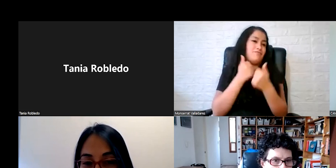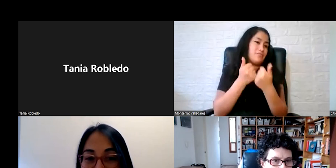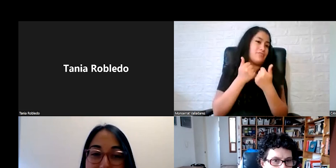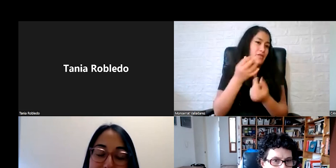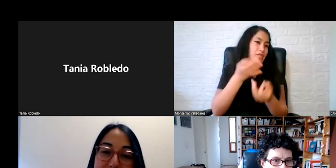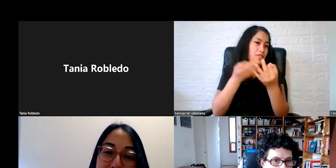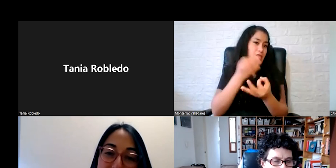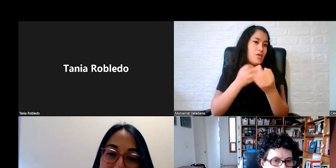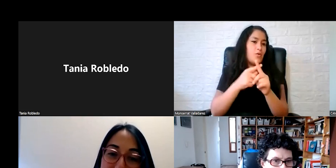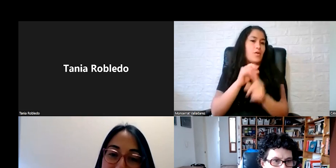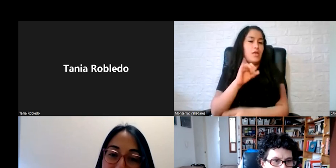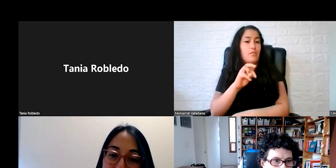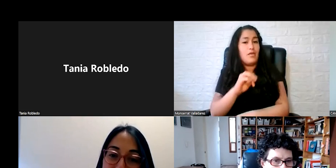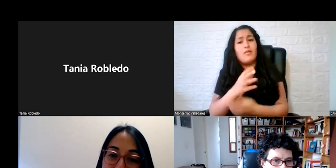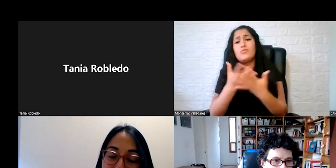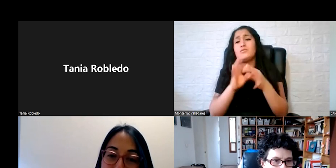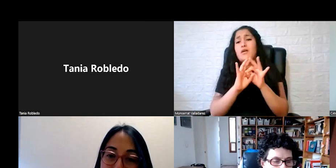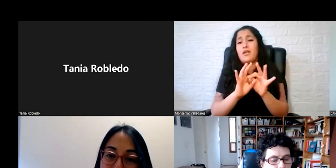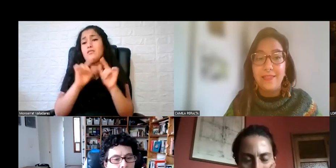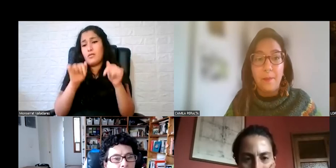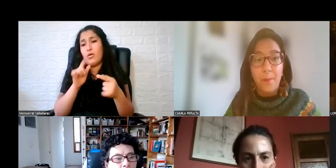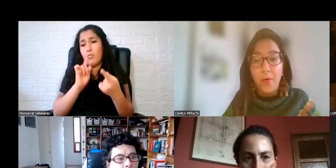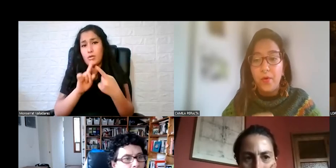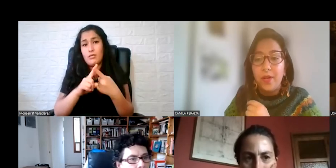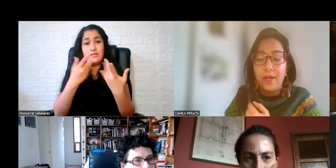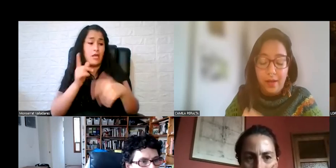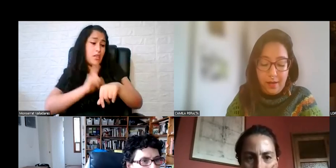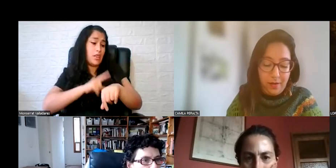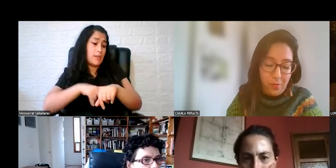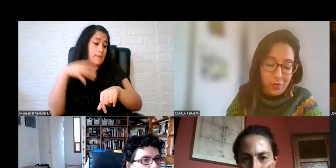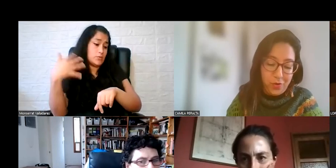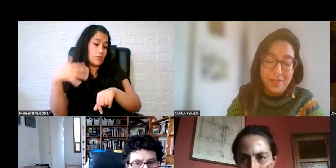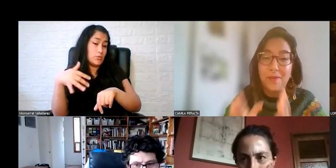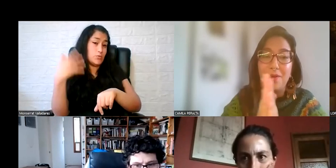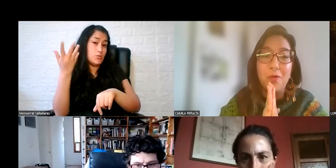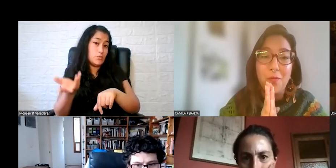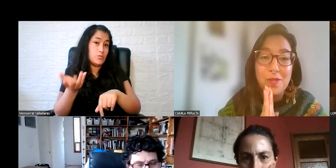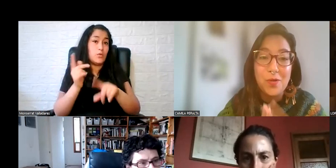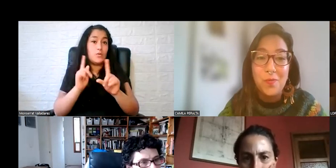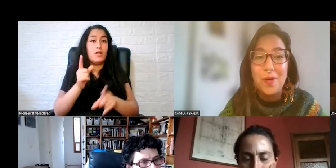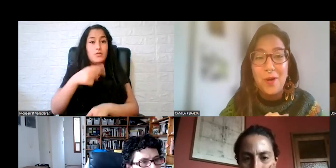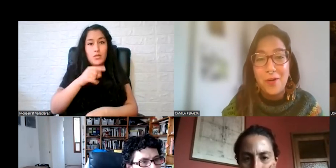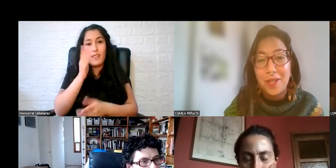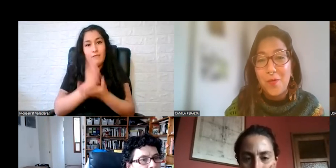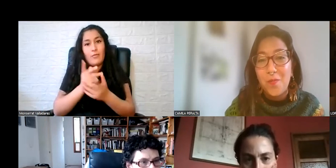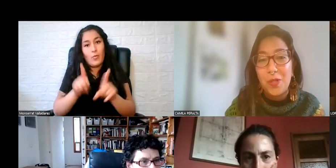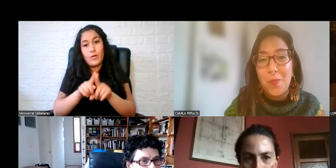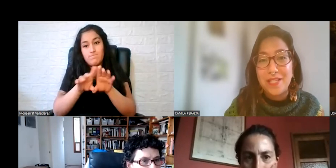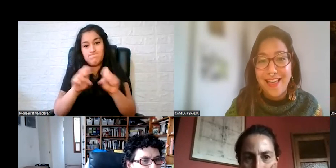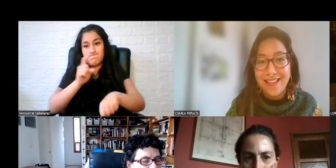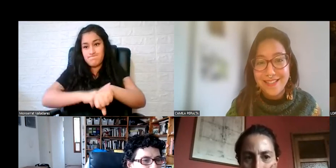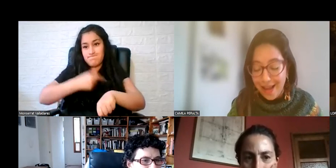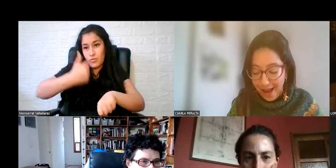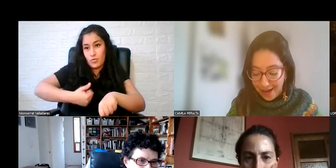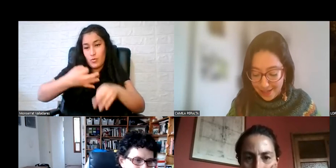bueno, agradecerles a todas por participar. En honor al tiempo, como nosotras siempre tenemos el compromiso de cumplir con la hora, estamos un